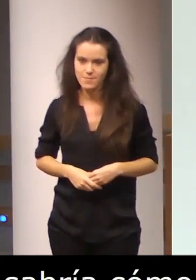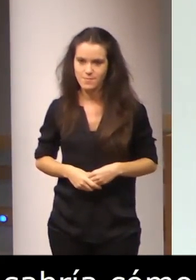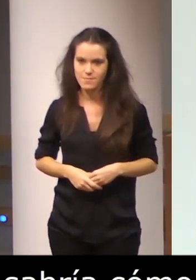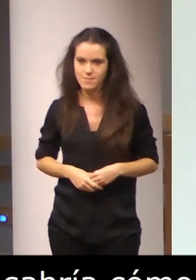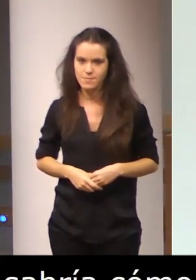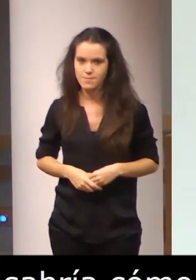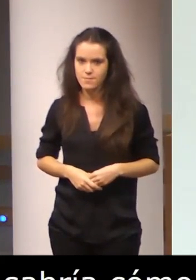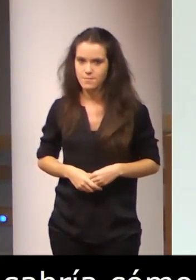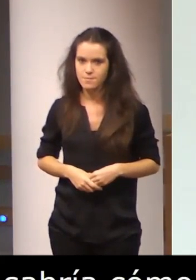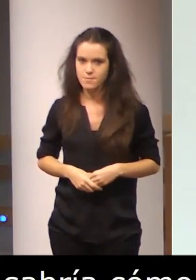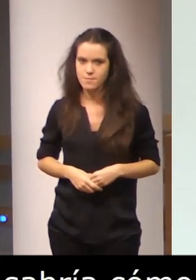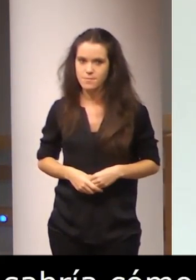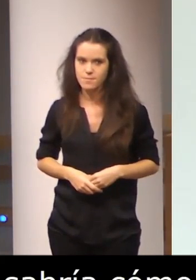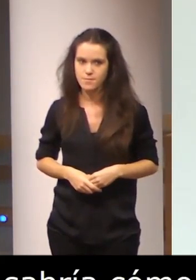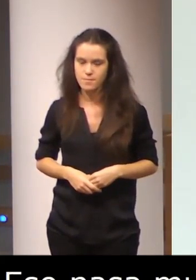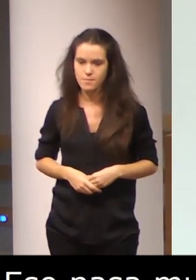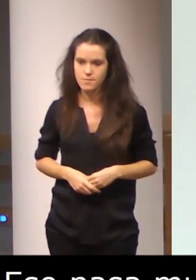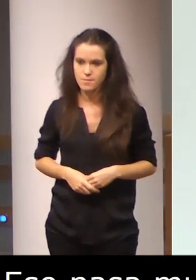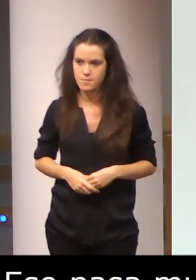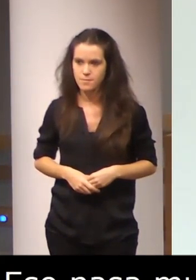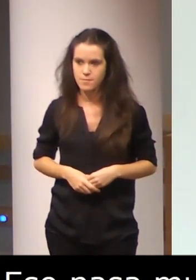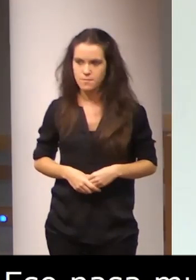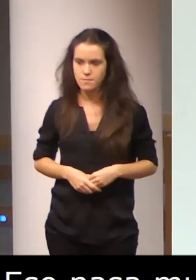Vamos a ver. Vale.